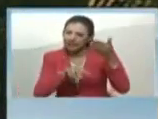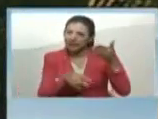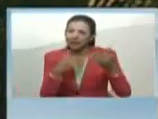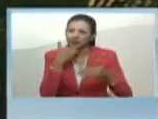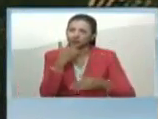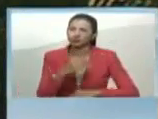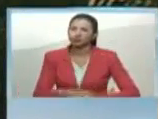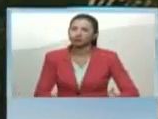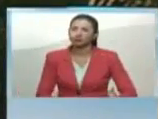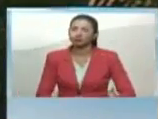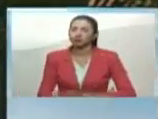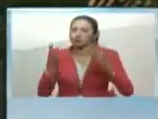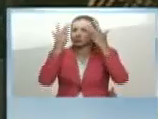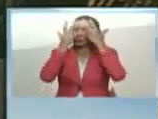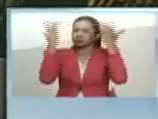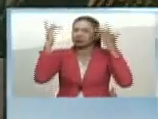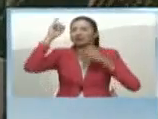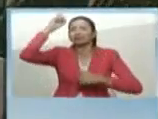la sabiduría de ustedes.